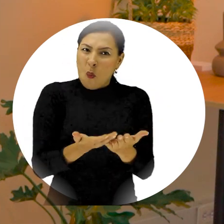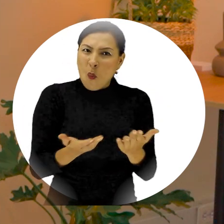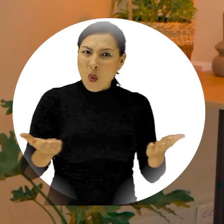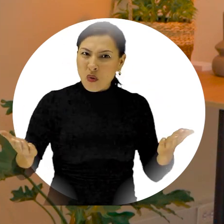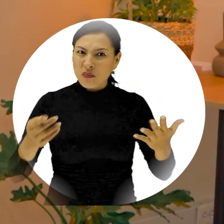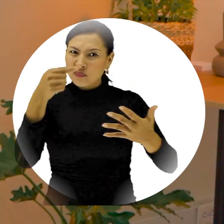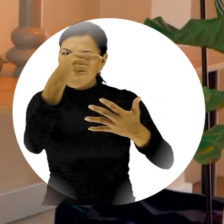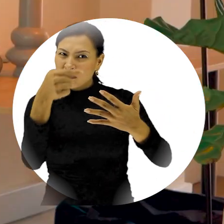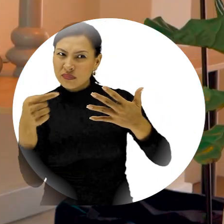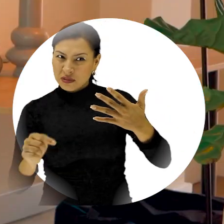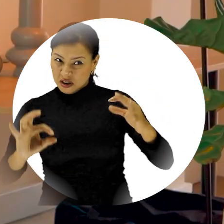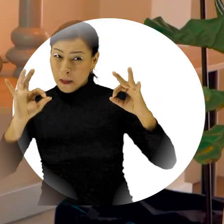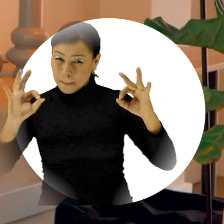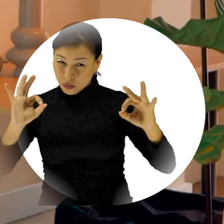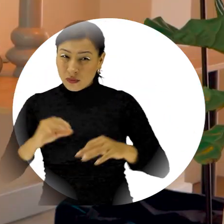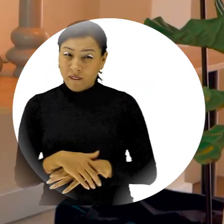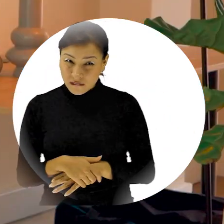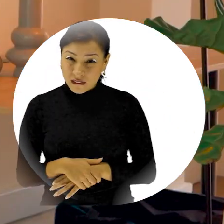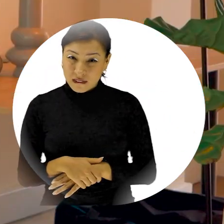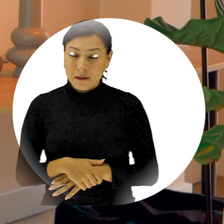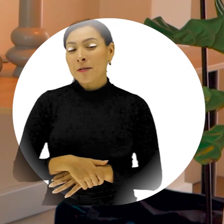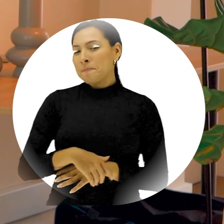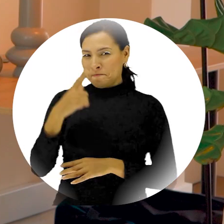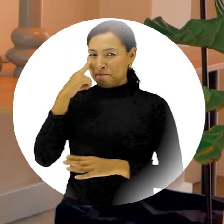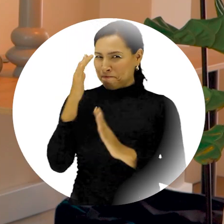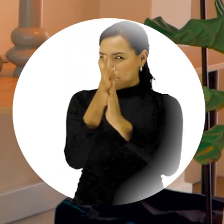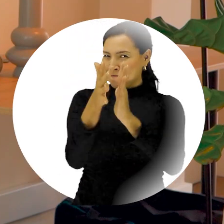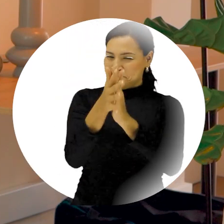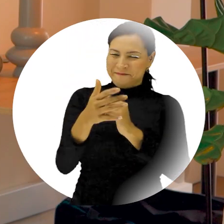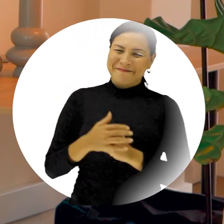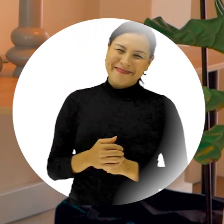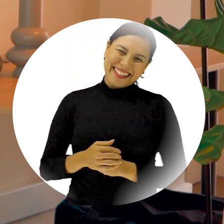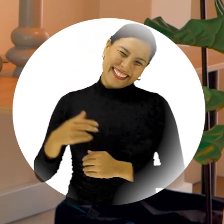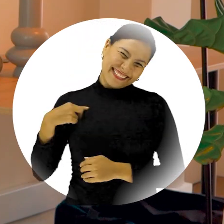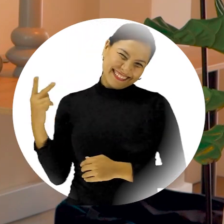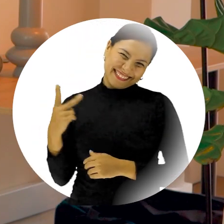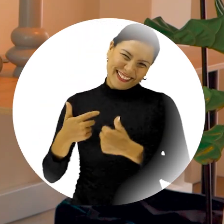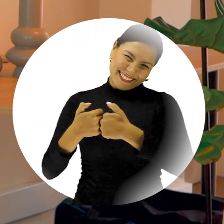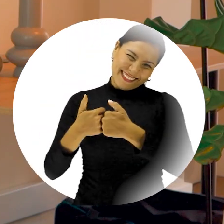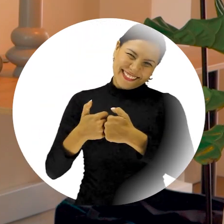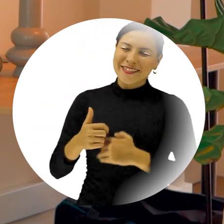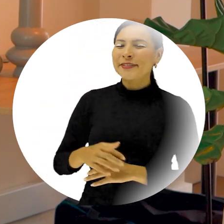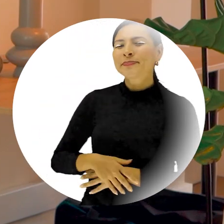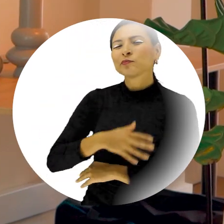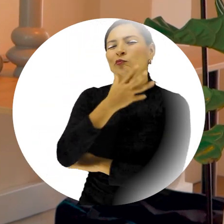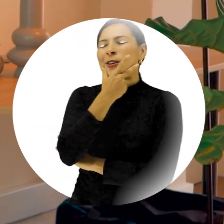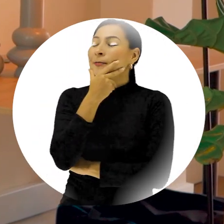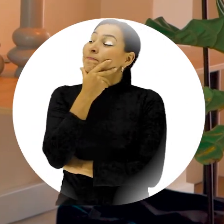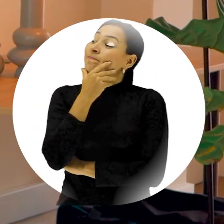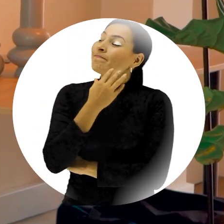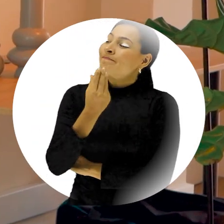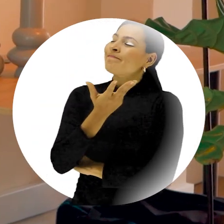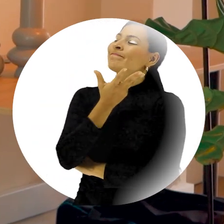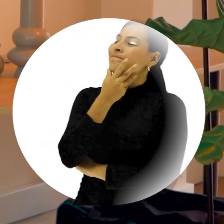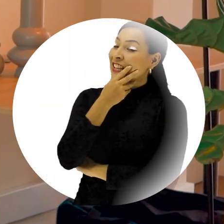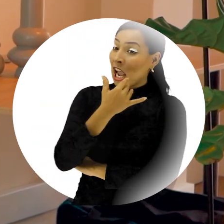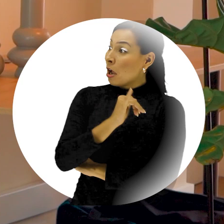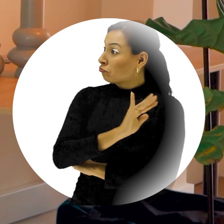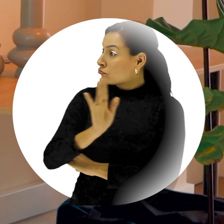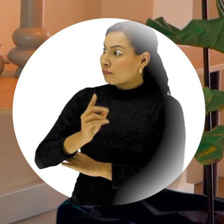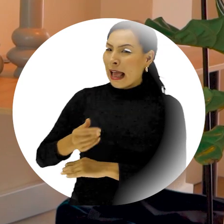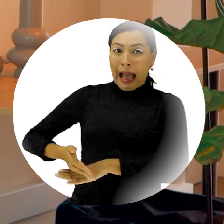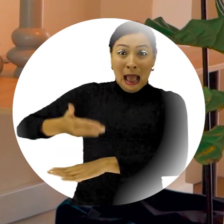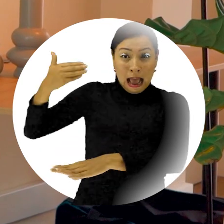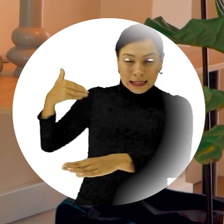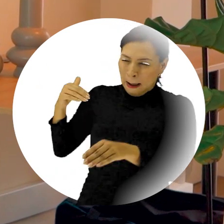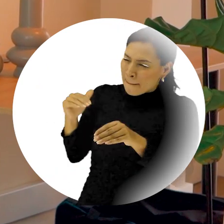para ser una inversión. Bueno, quiero contarles un poquito de la historia. Empezamos con mi novio a decir, listo, ya tenemos nuestro ahorro, estamos listos para invertir